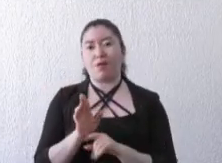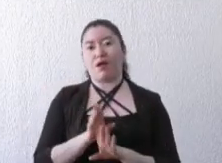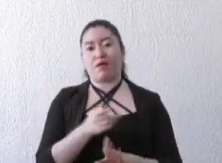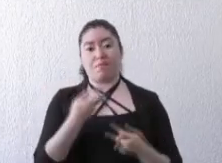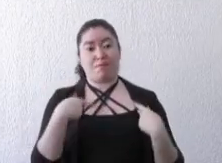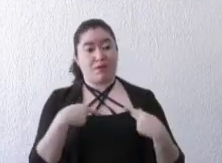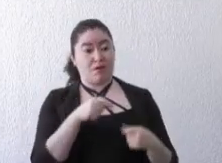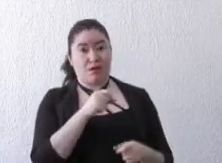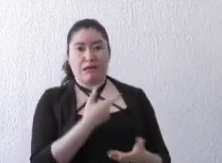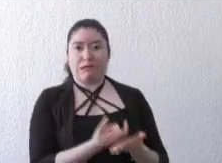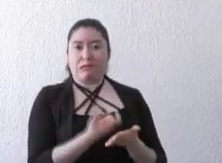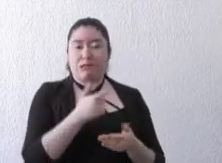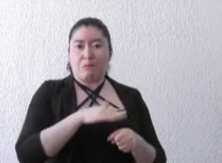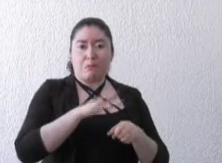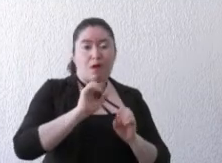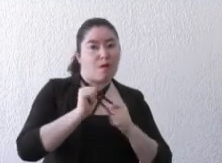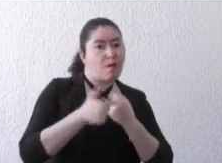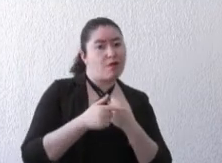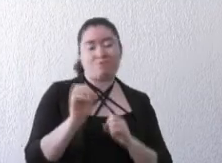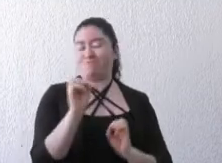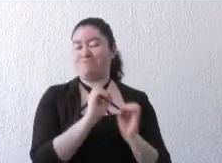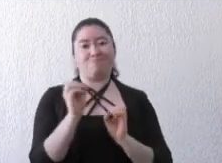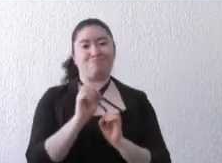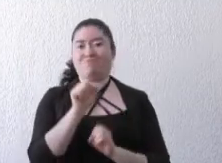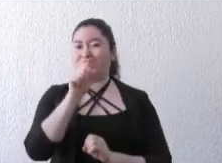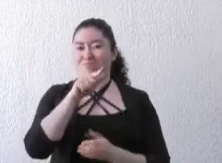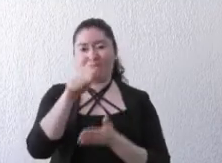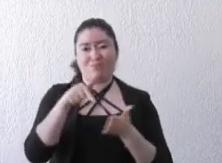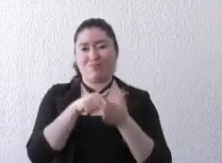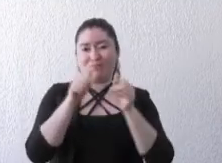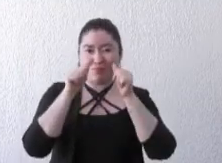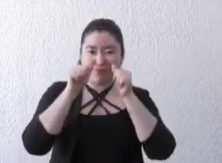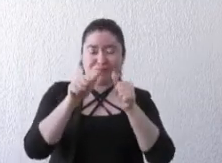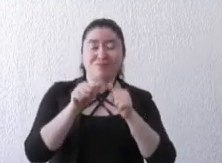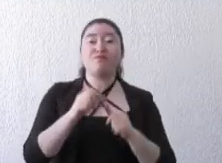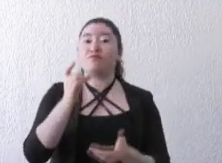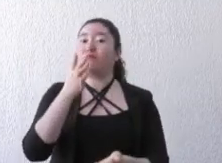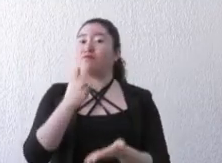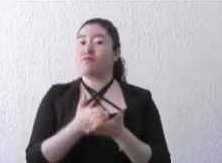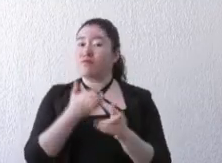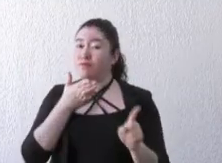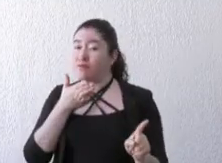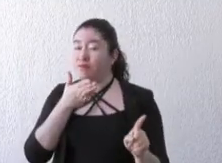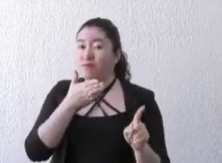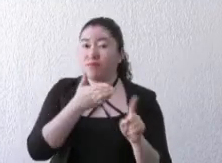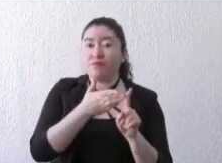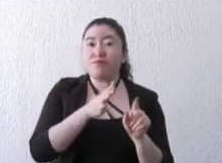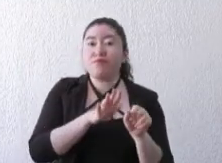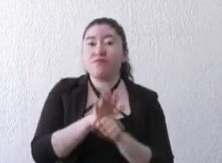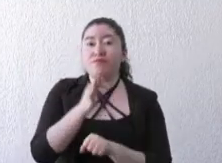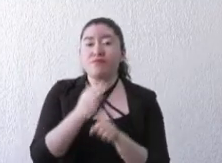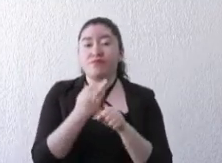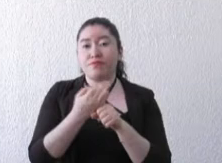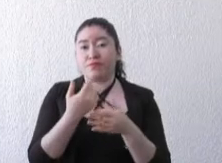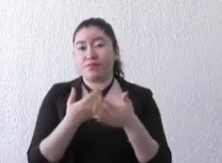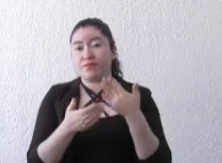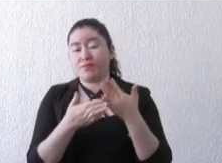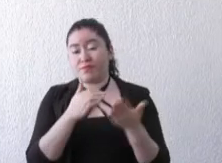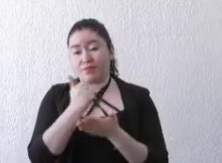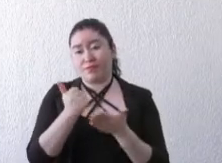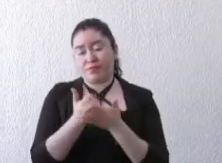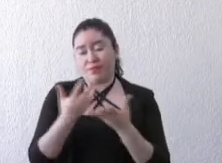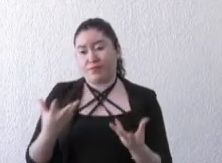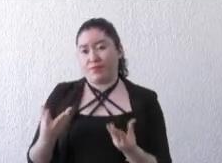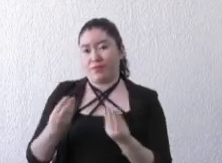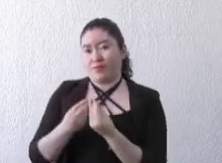las mismas espacios de atención. Y el objetivo con este programa de innovación que tenemos en la ciudad asociado a la digitalización